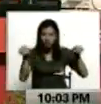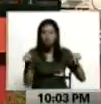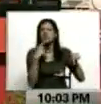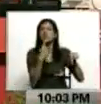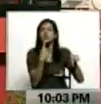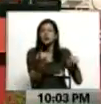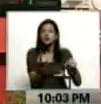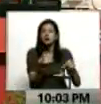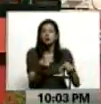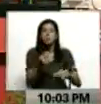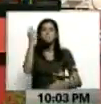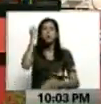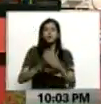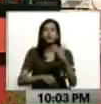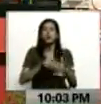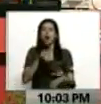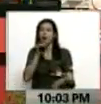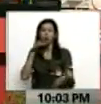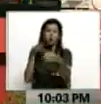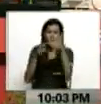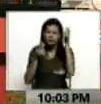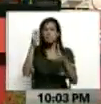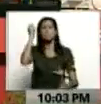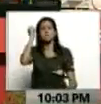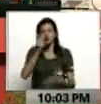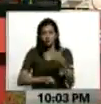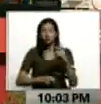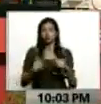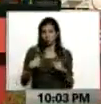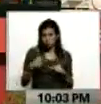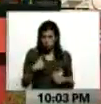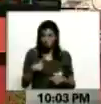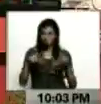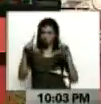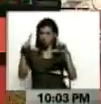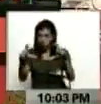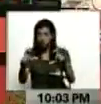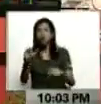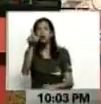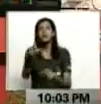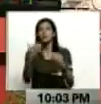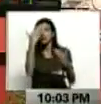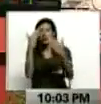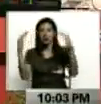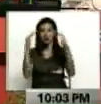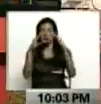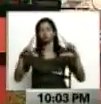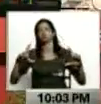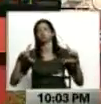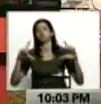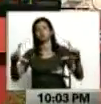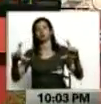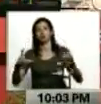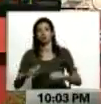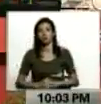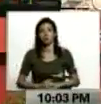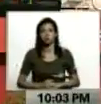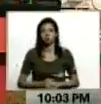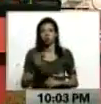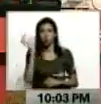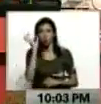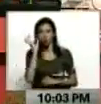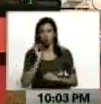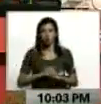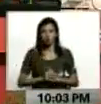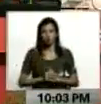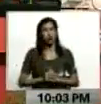Chávez aquí no se permite hablar mal de chá yo le tomé la foto y tengo la foto de eso De verdad una una gente en su casa frente a su casa pusieron una